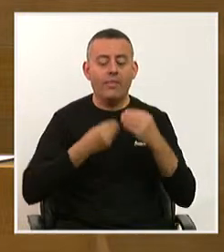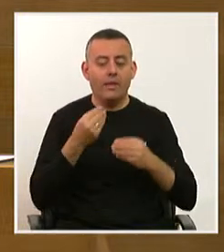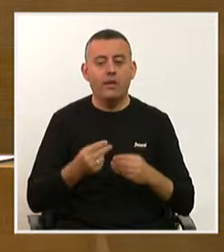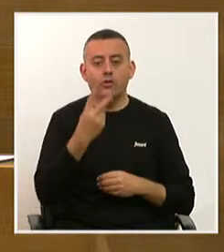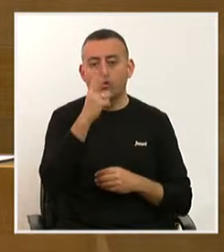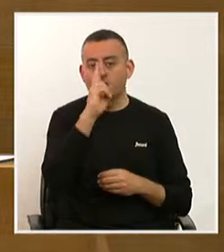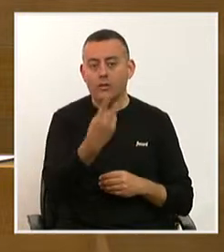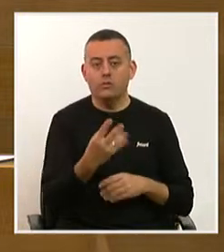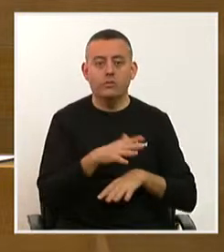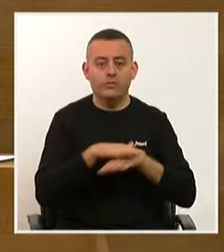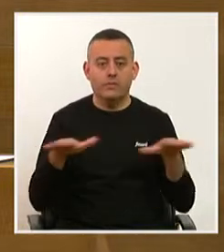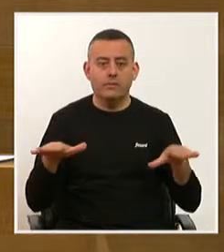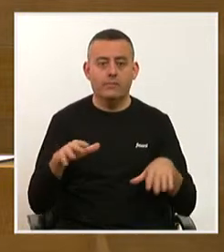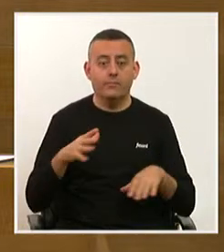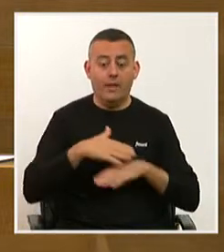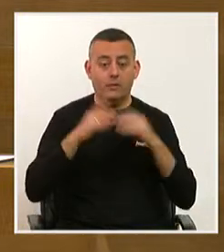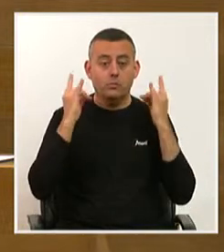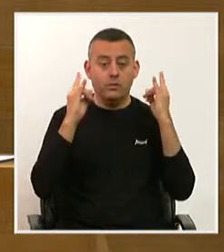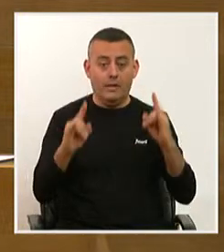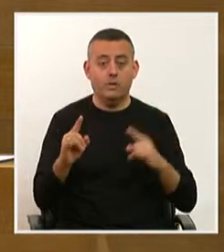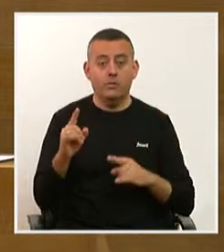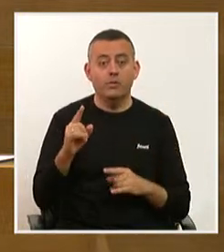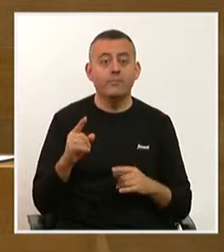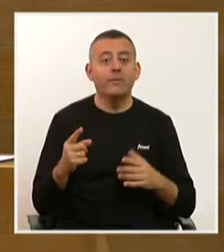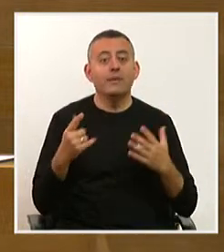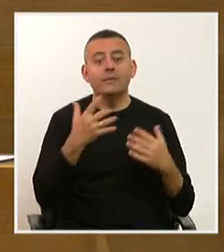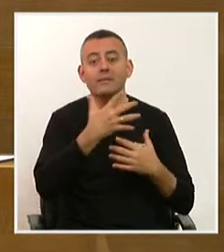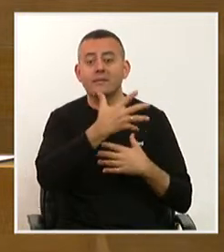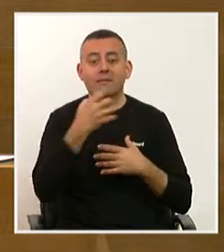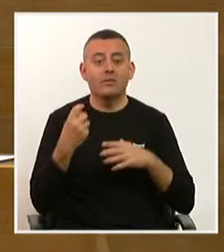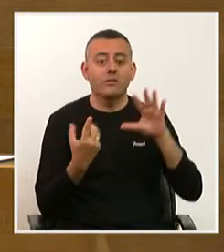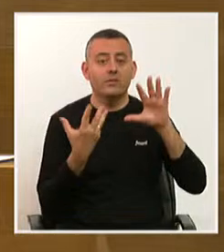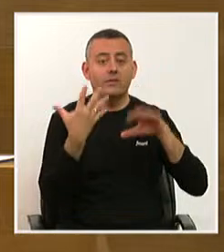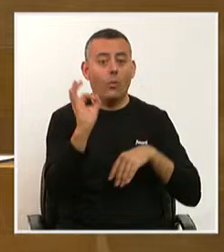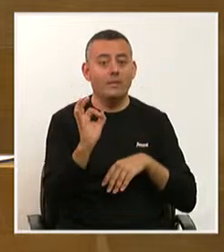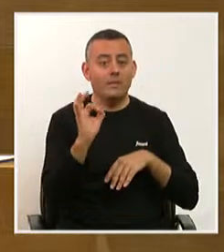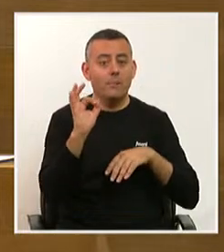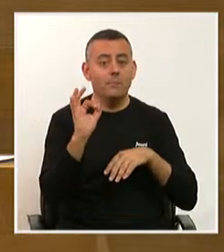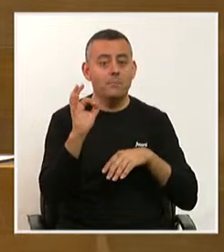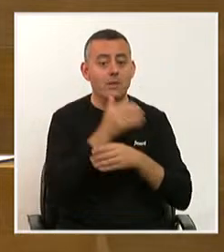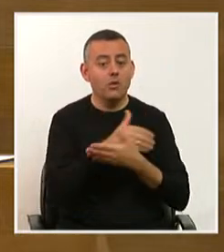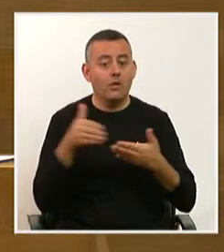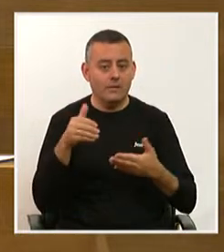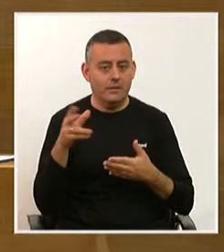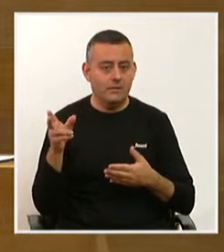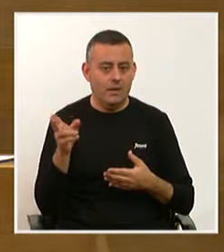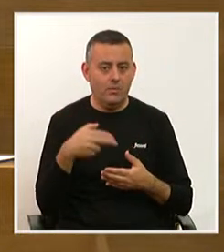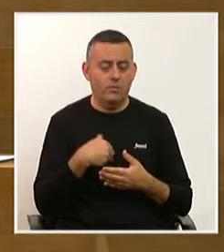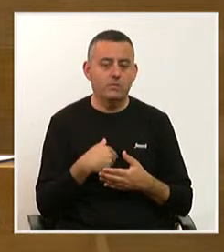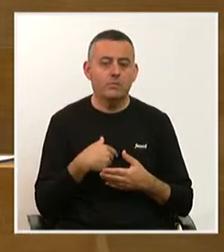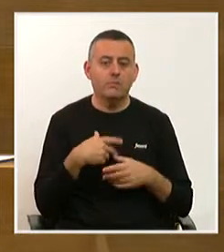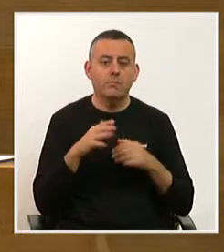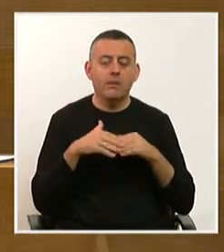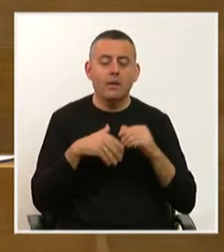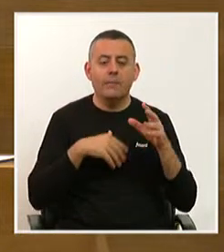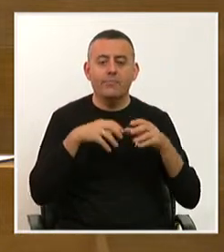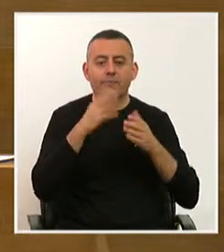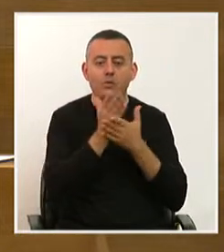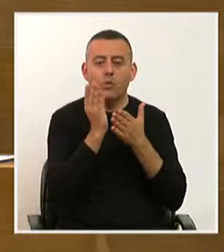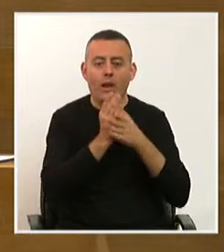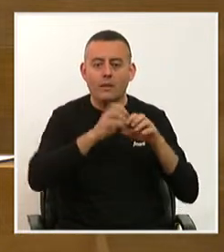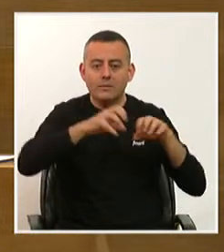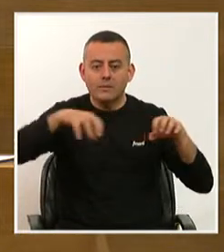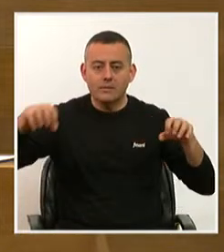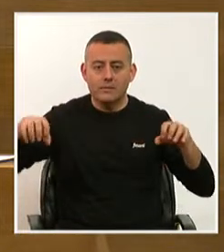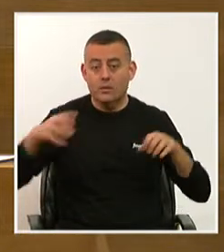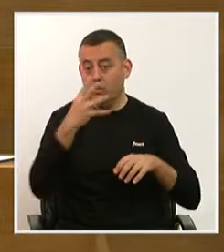exar 5os en escoles en en ú